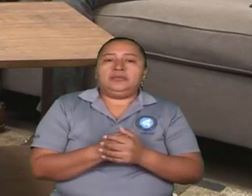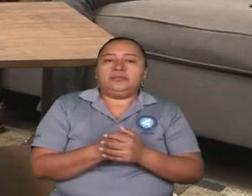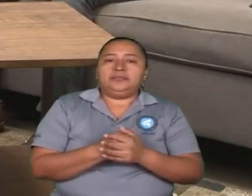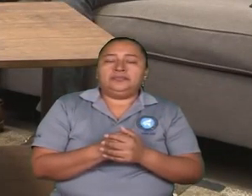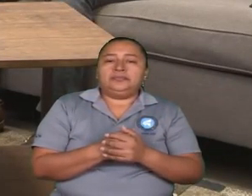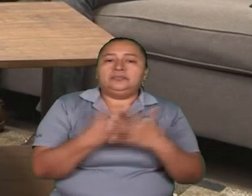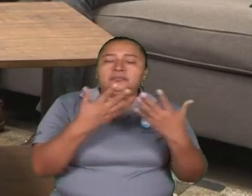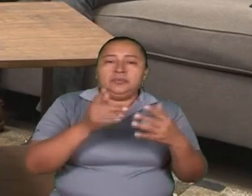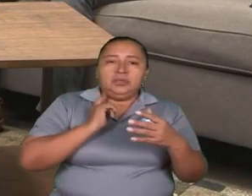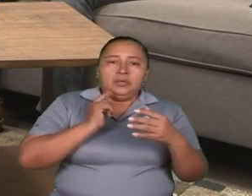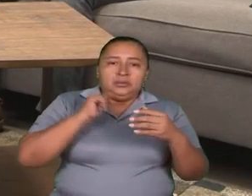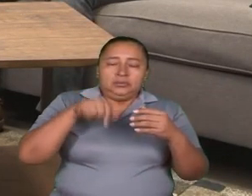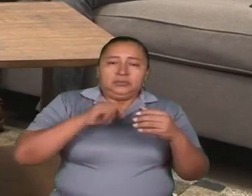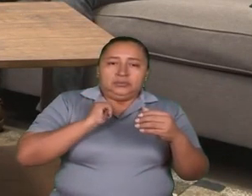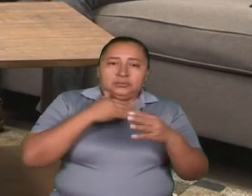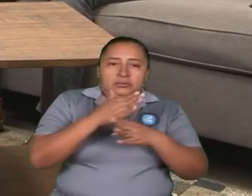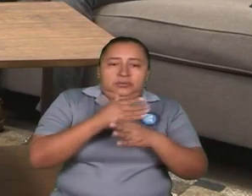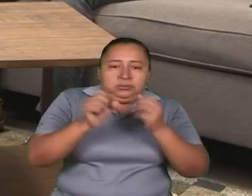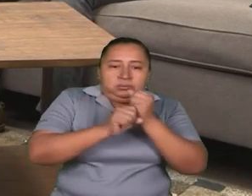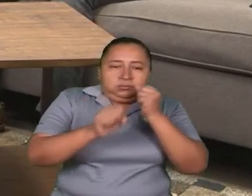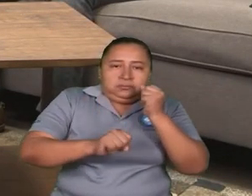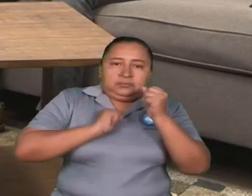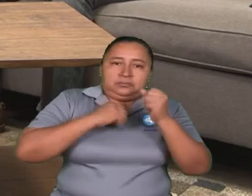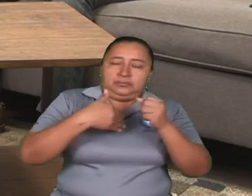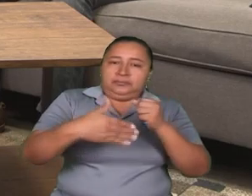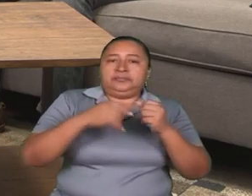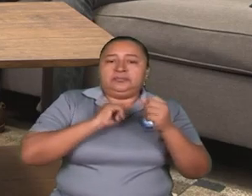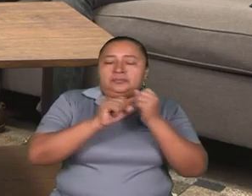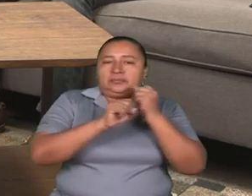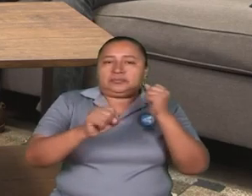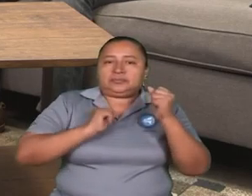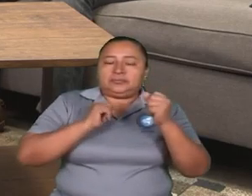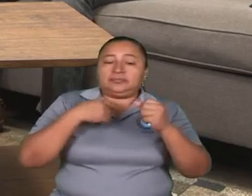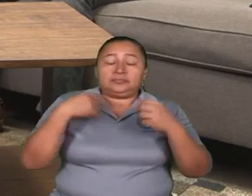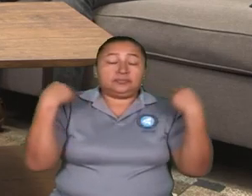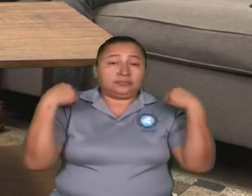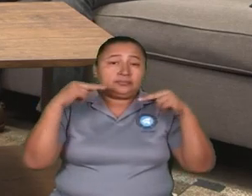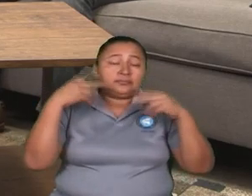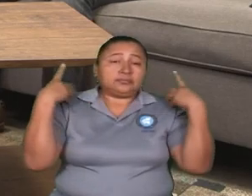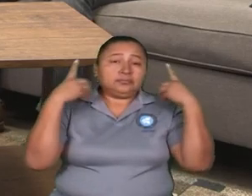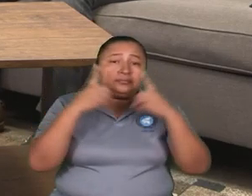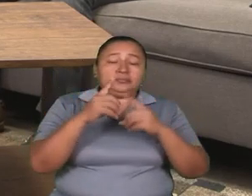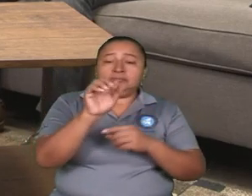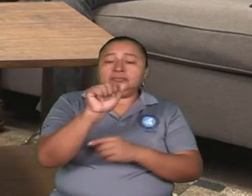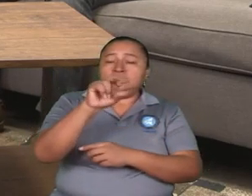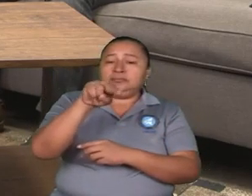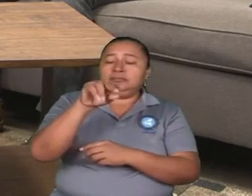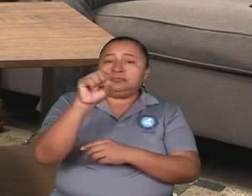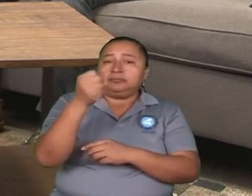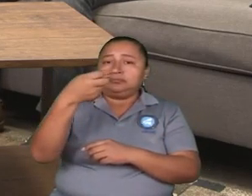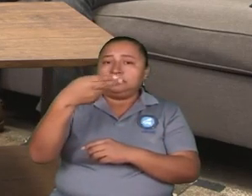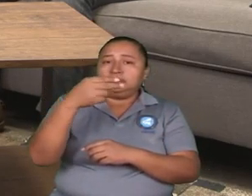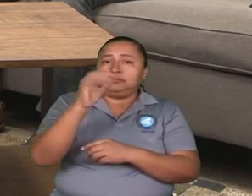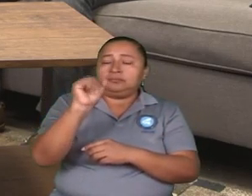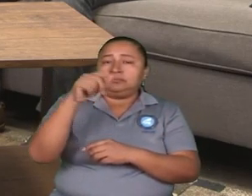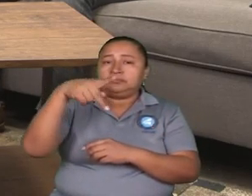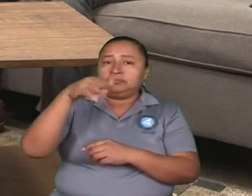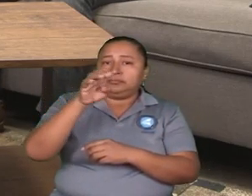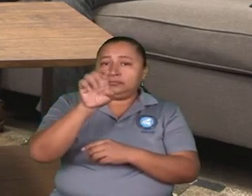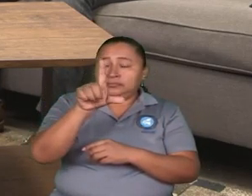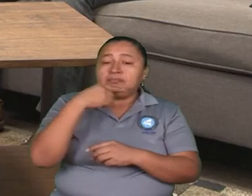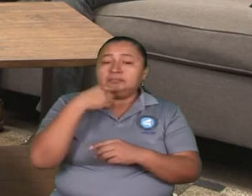informando que nuestro país sigue trabajando, que están los atractivos turísticos aquí esperando por